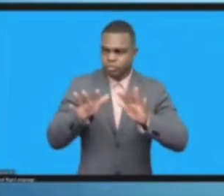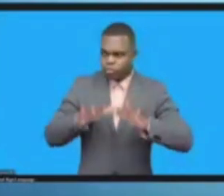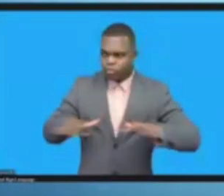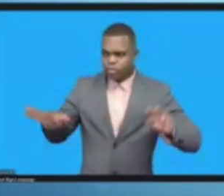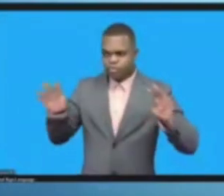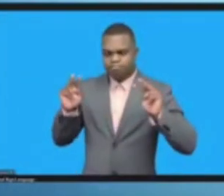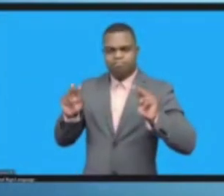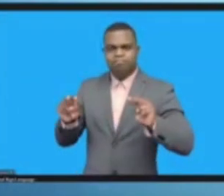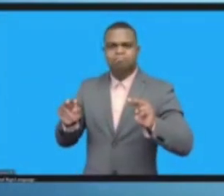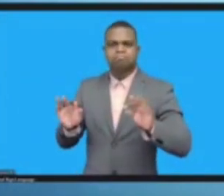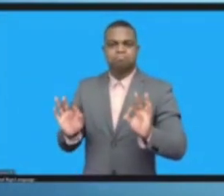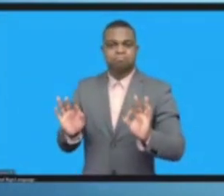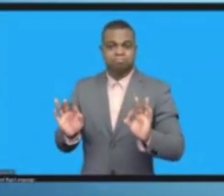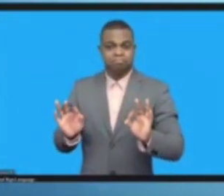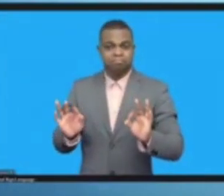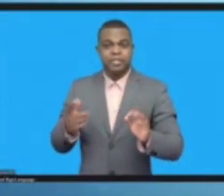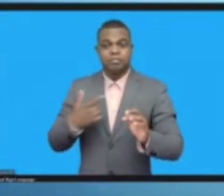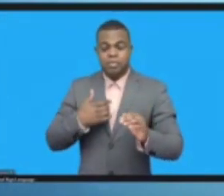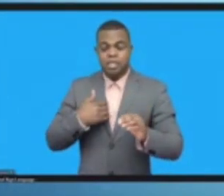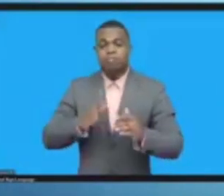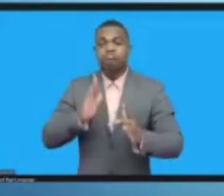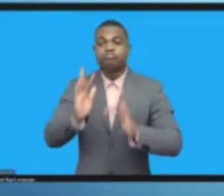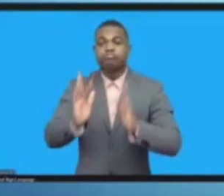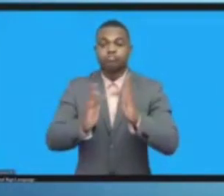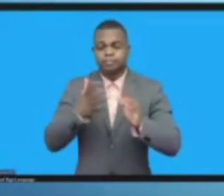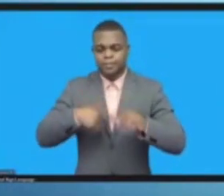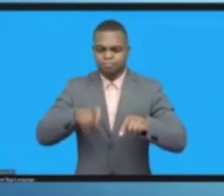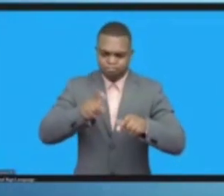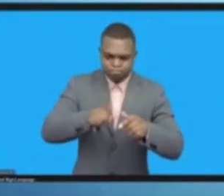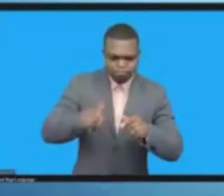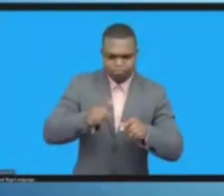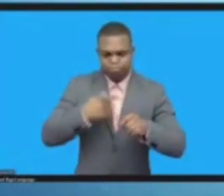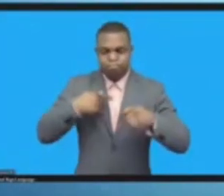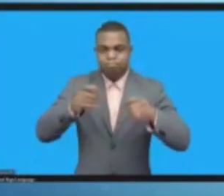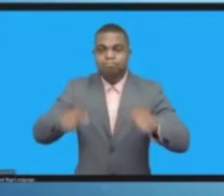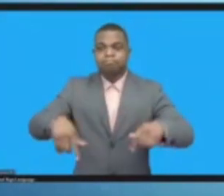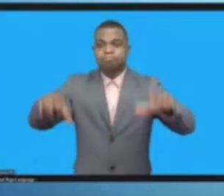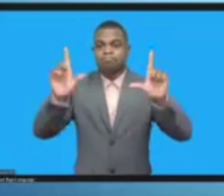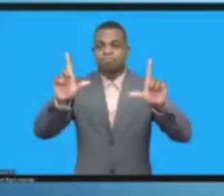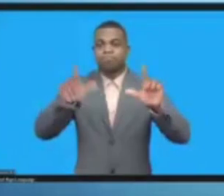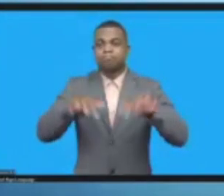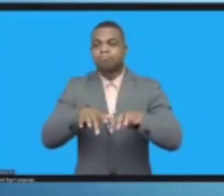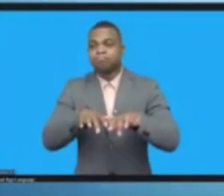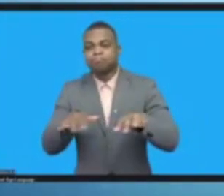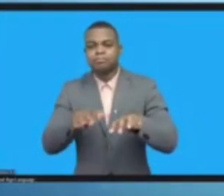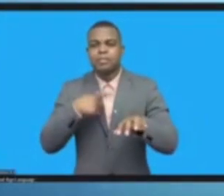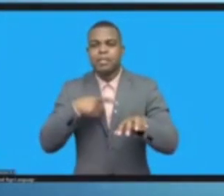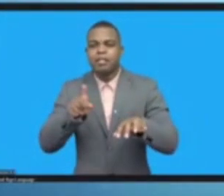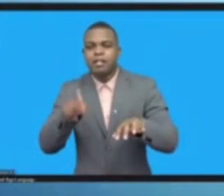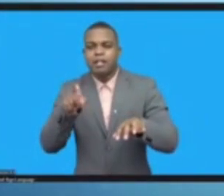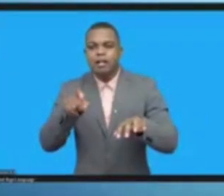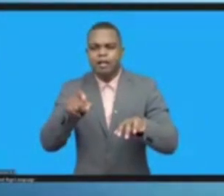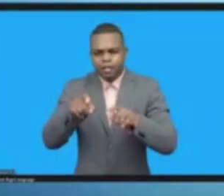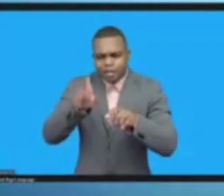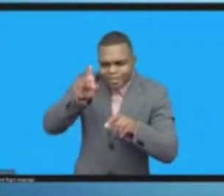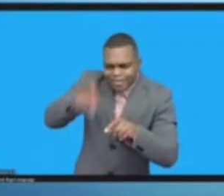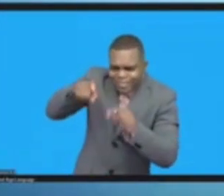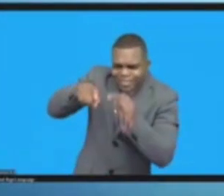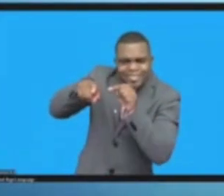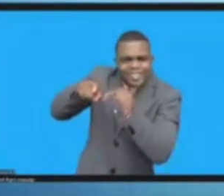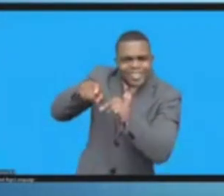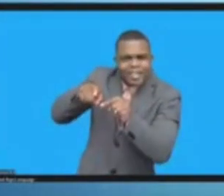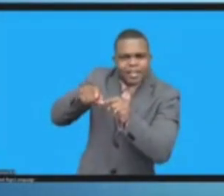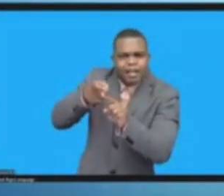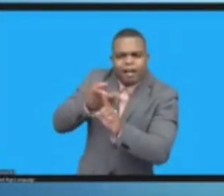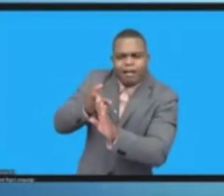lo hacemos sin que nos paguen por esto lo hacemos para todos ustedes y cómo definimos internet la